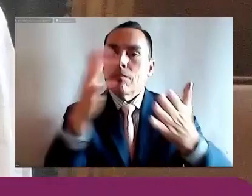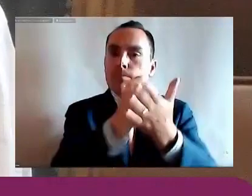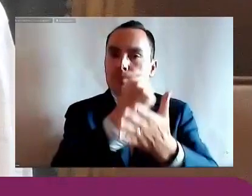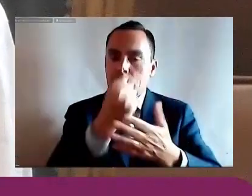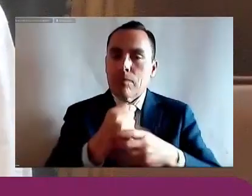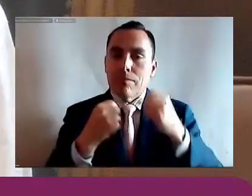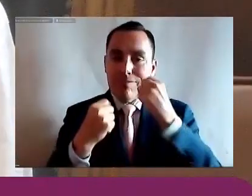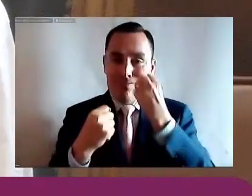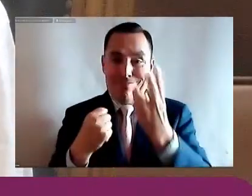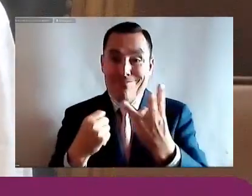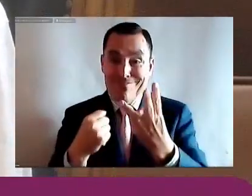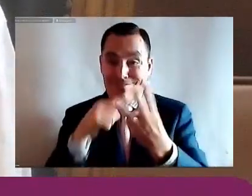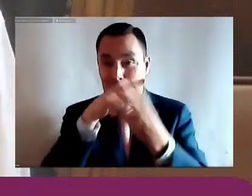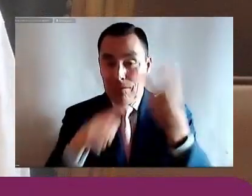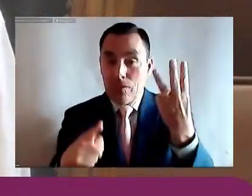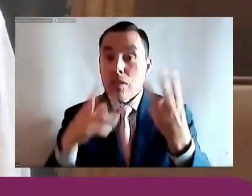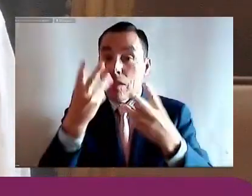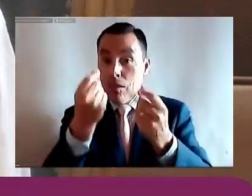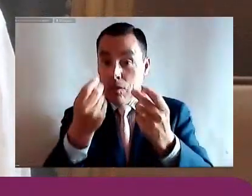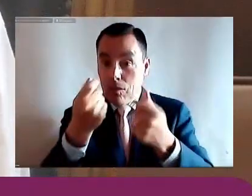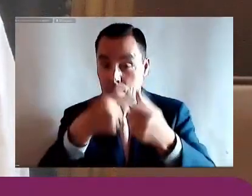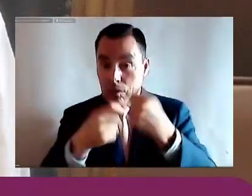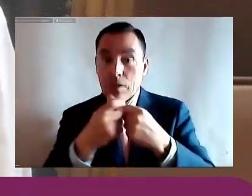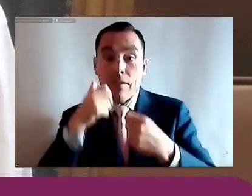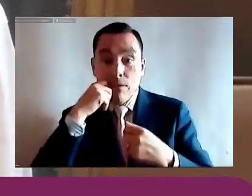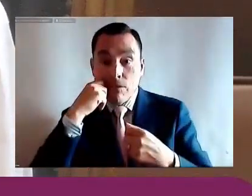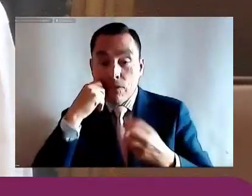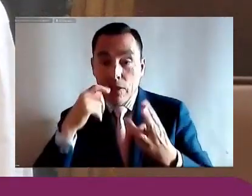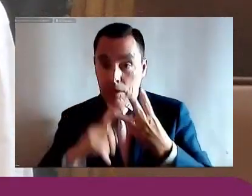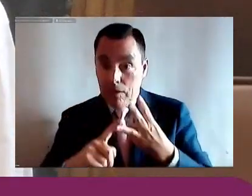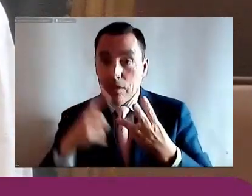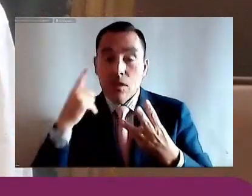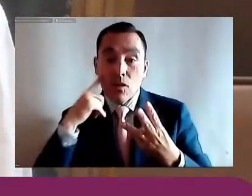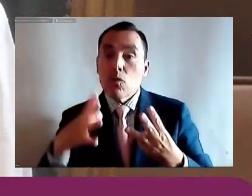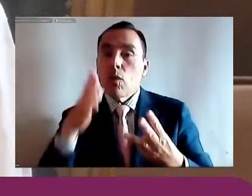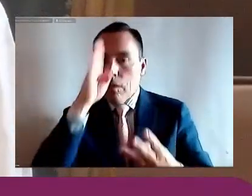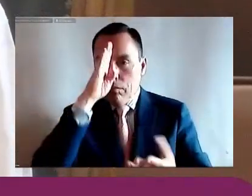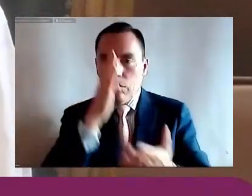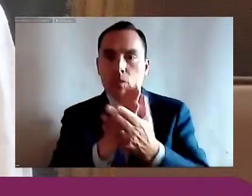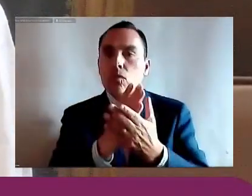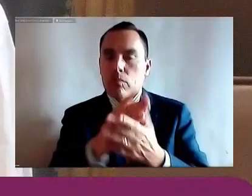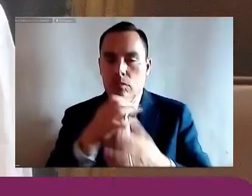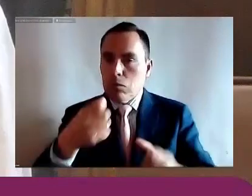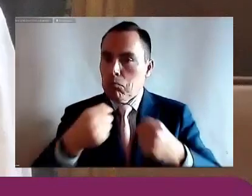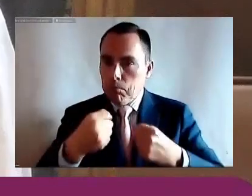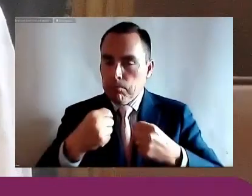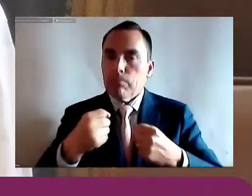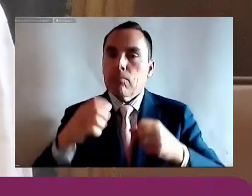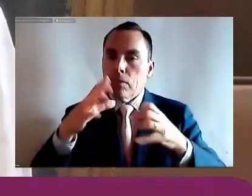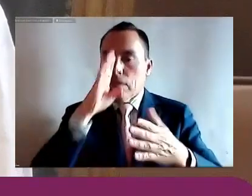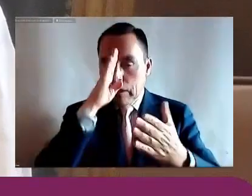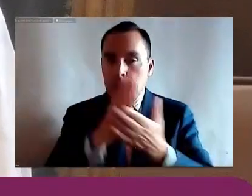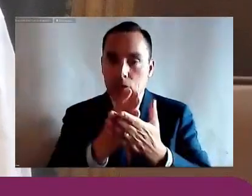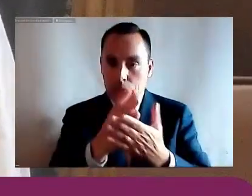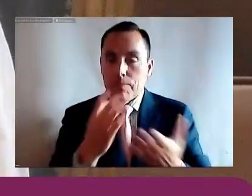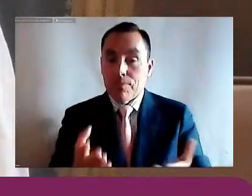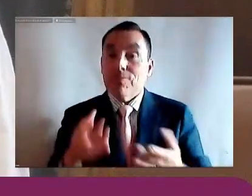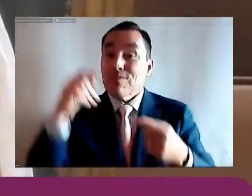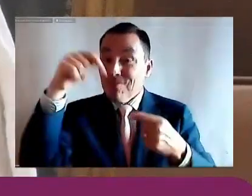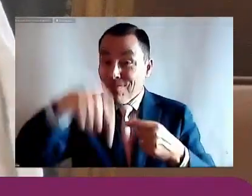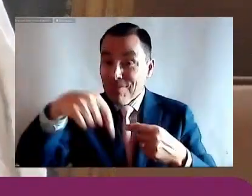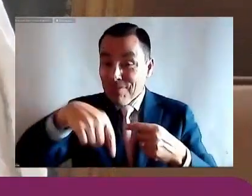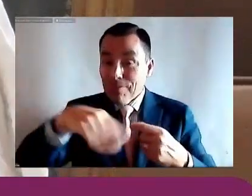dimensiones: económica, física y de la toma de posiciones, de decisiones, las cuales se encuentran